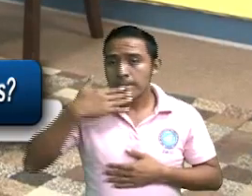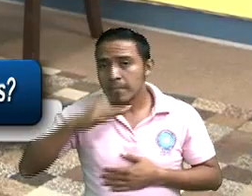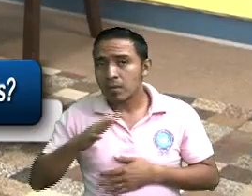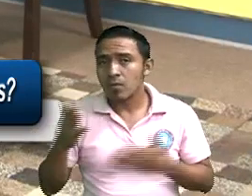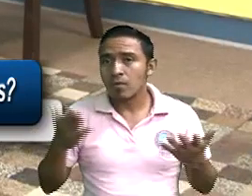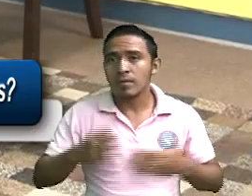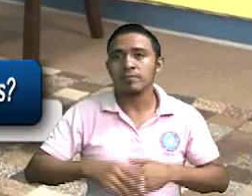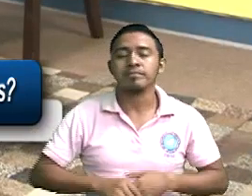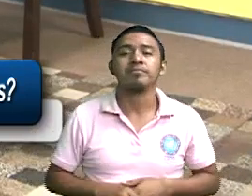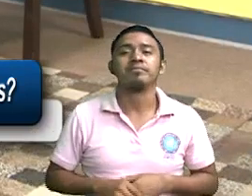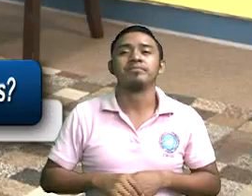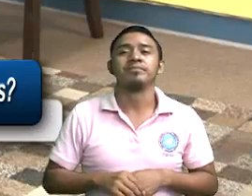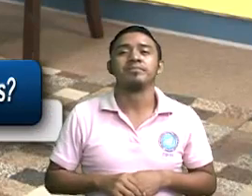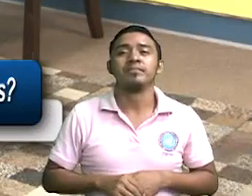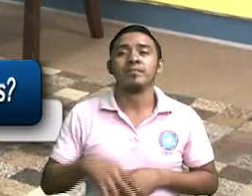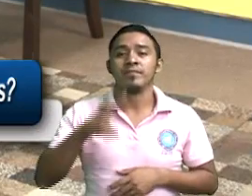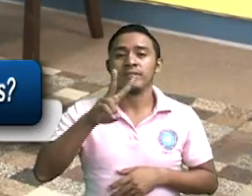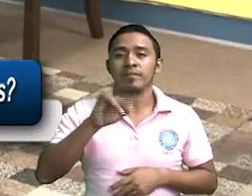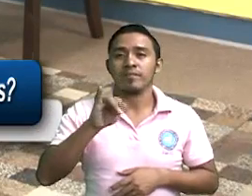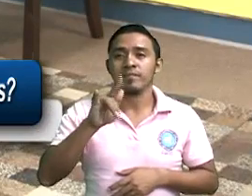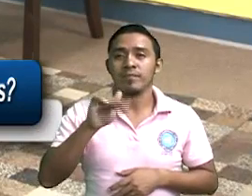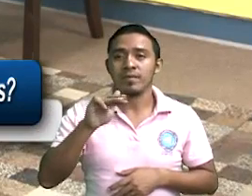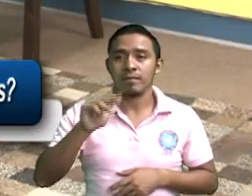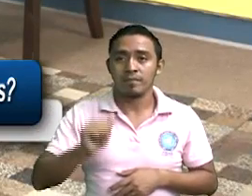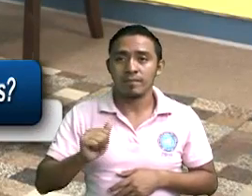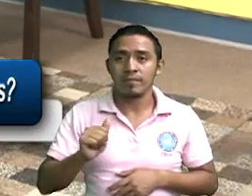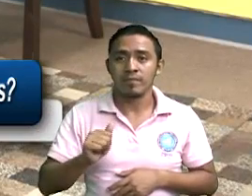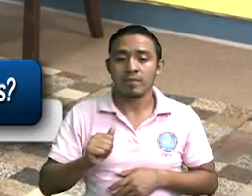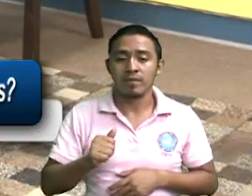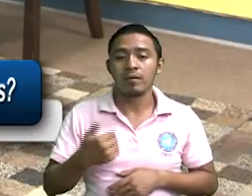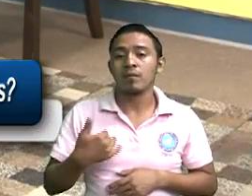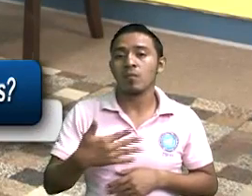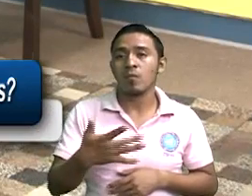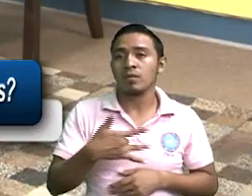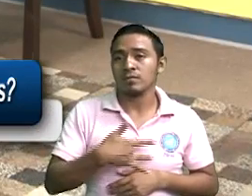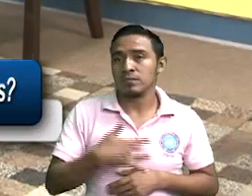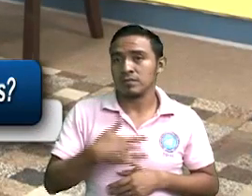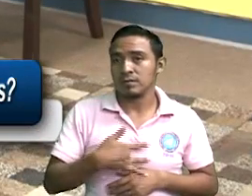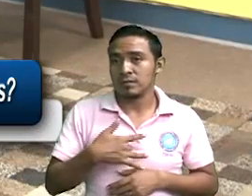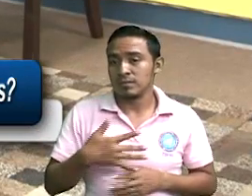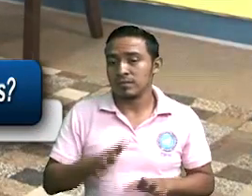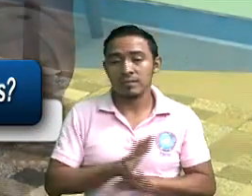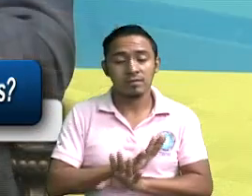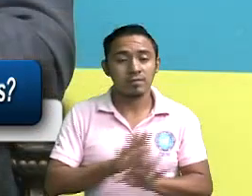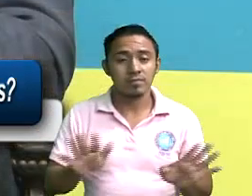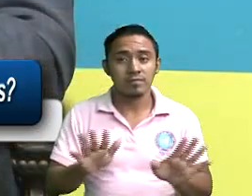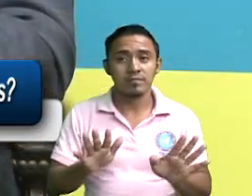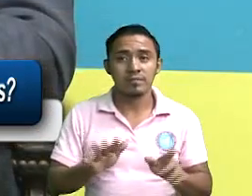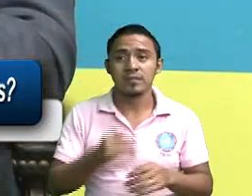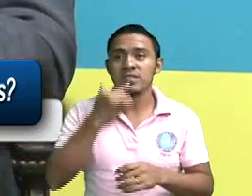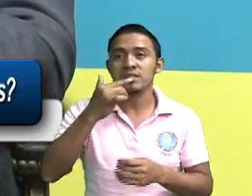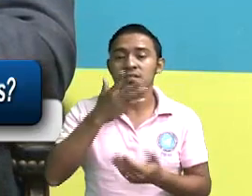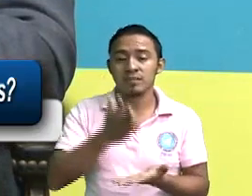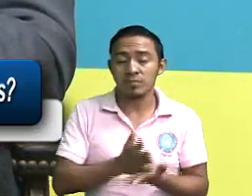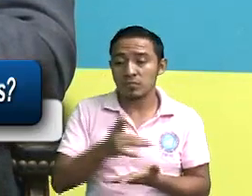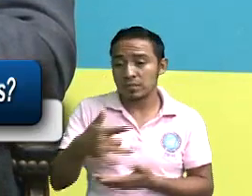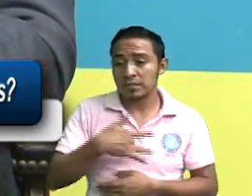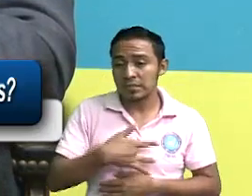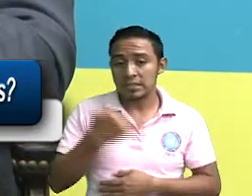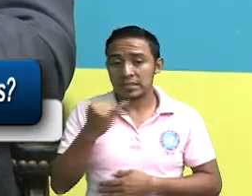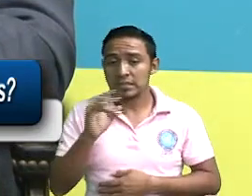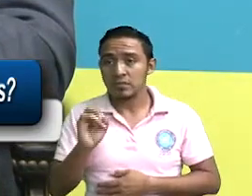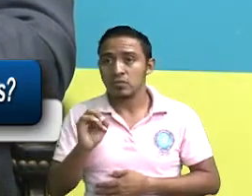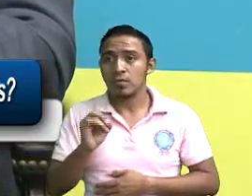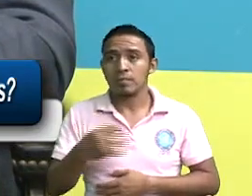malo? La vitamina solo se debe de dar cuando se necesita la vitamina. Y quien va a definir si se necesita la